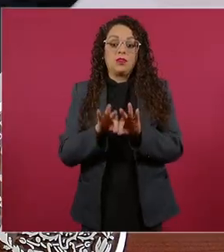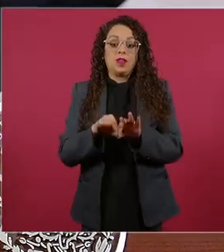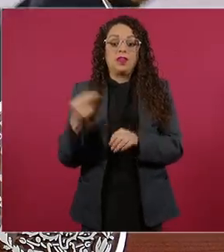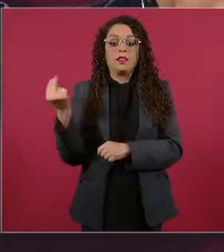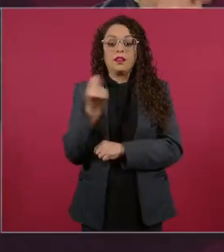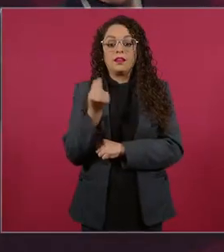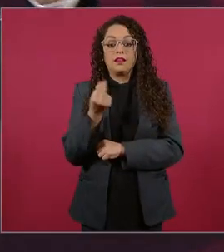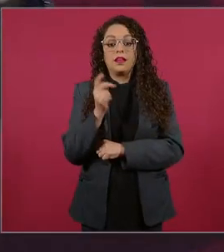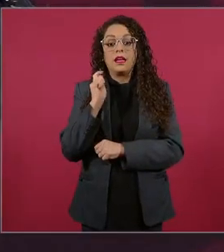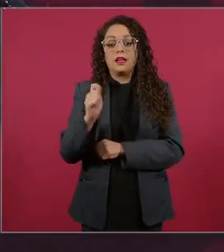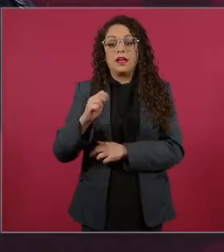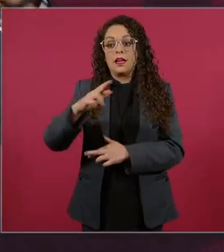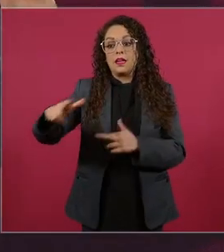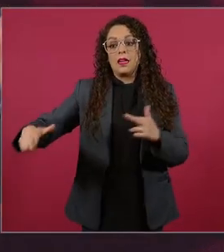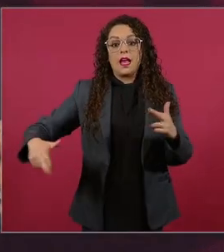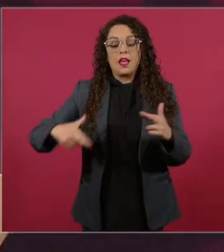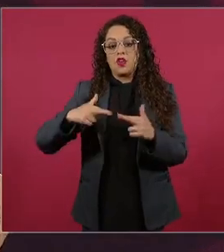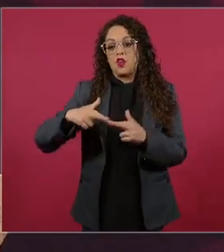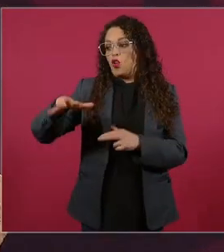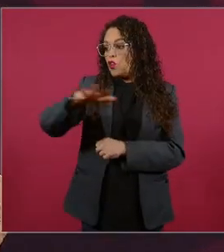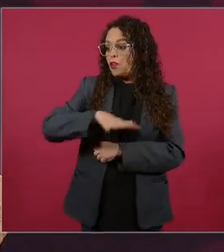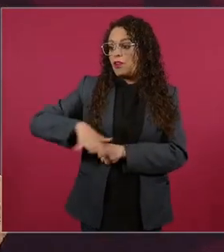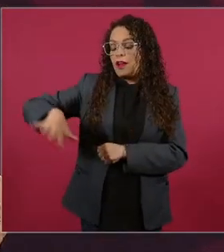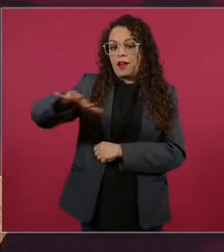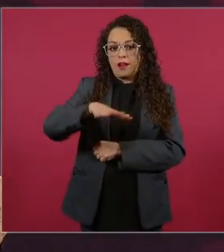regional, ¿sí?,